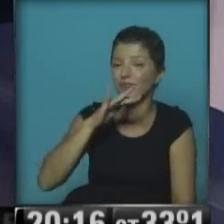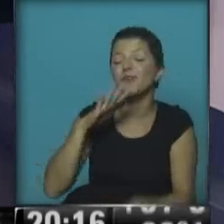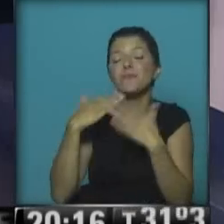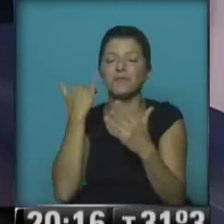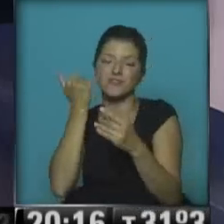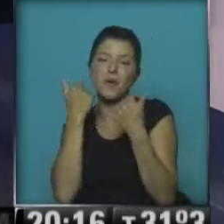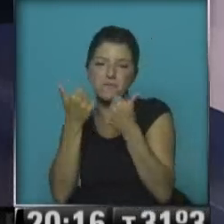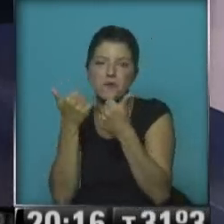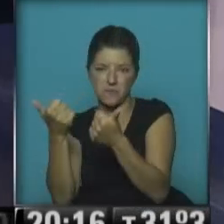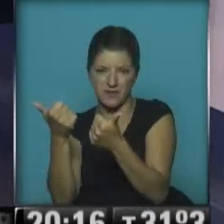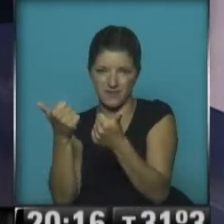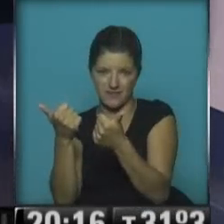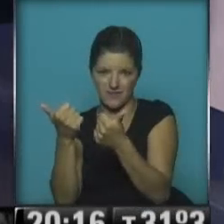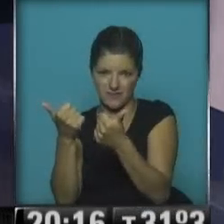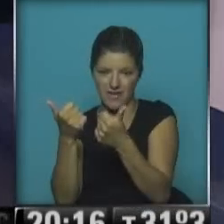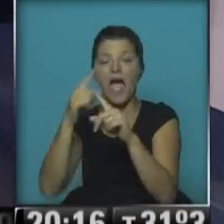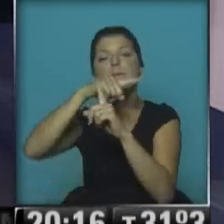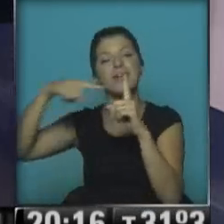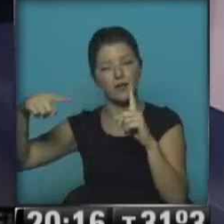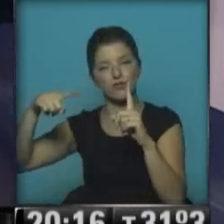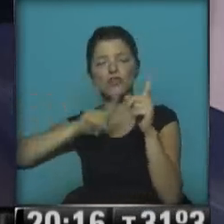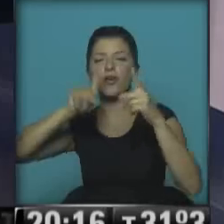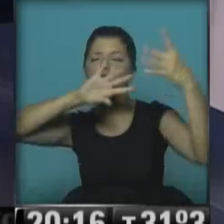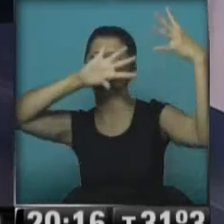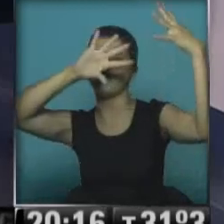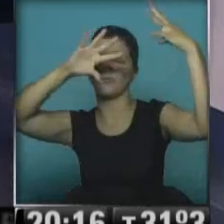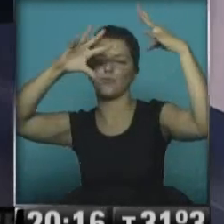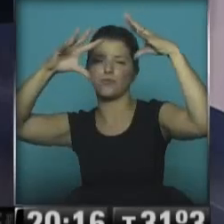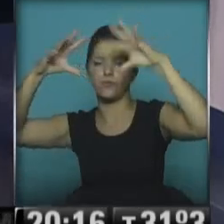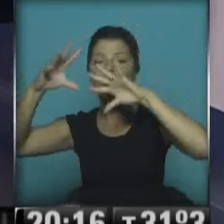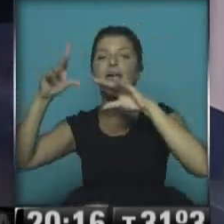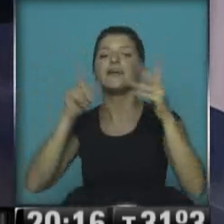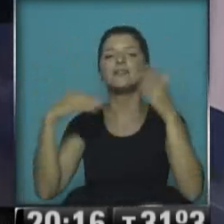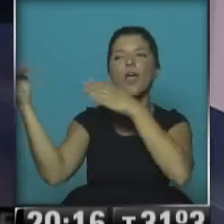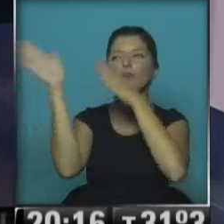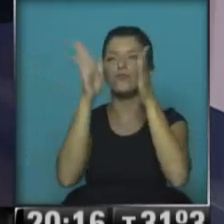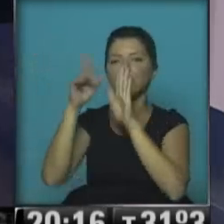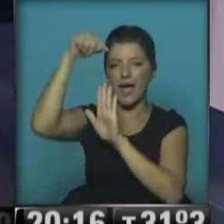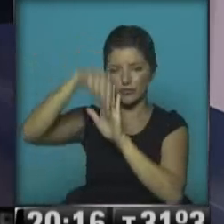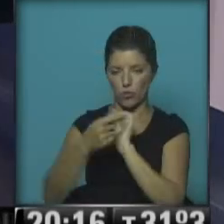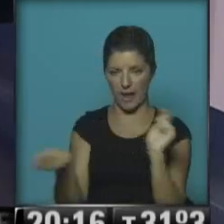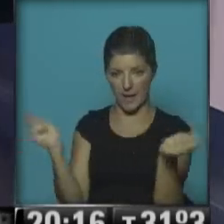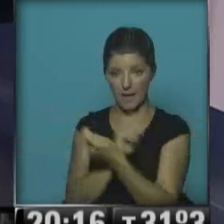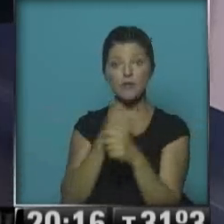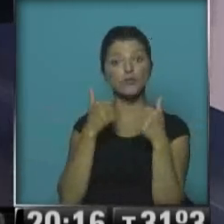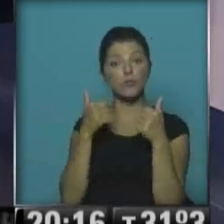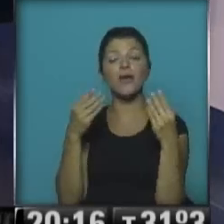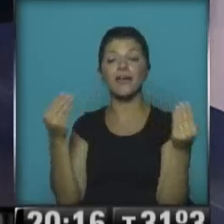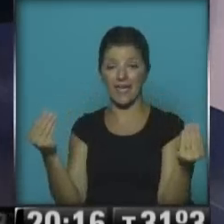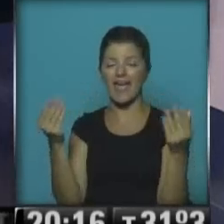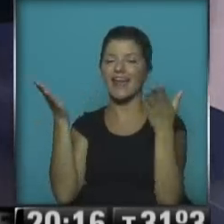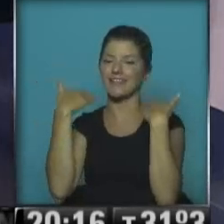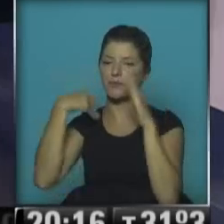ya buenas condiciones meteorológicas a la medianoche, con cielo con nubosidad variable. El viento cambiará al sector sur y la buena noticia entonces es que